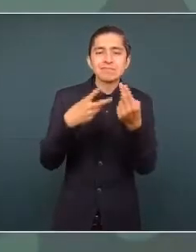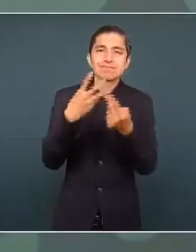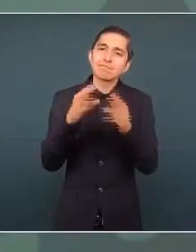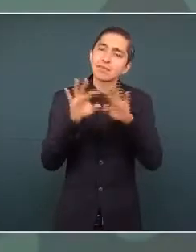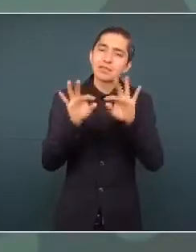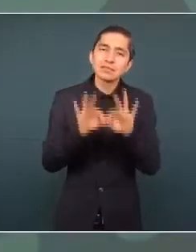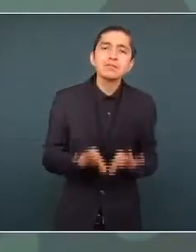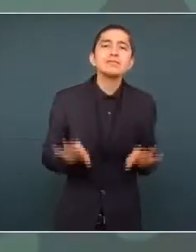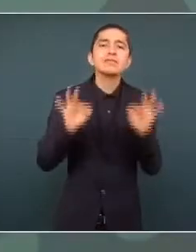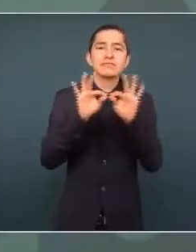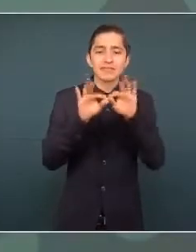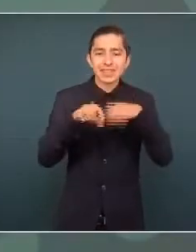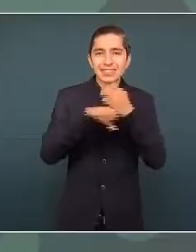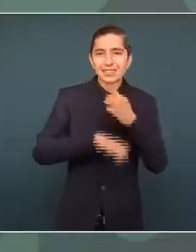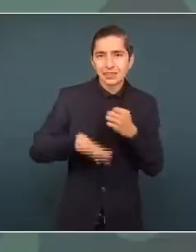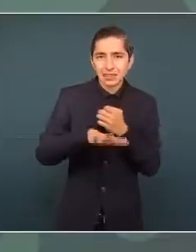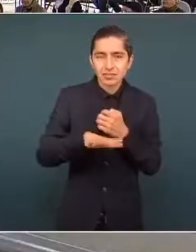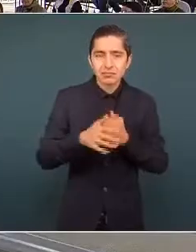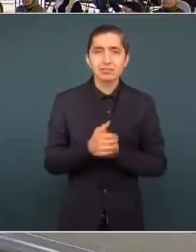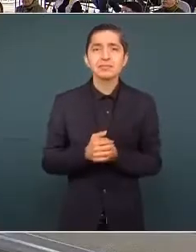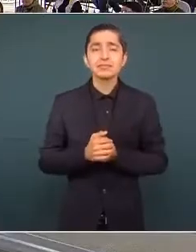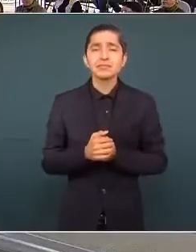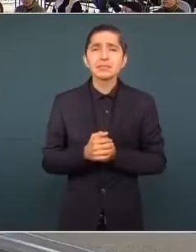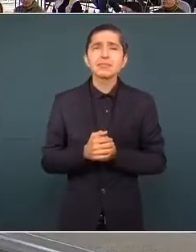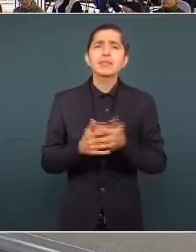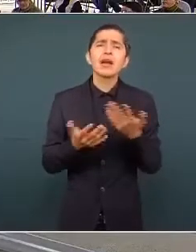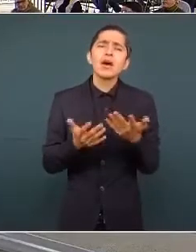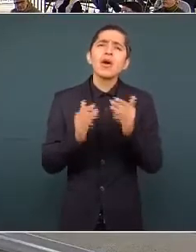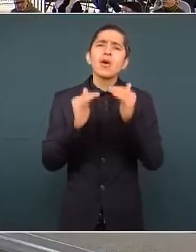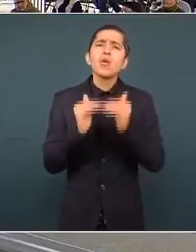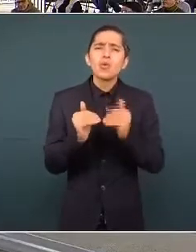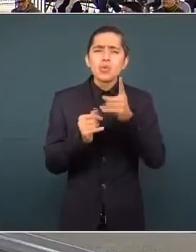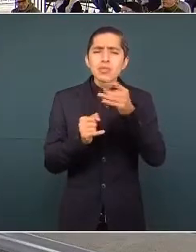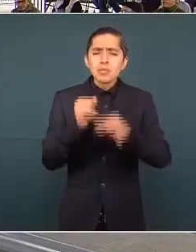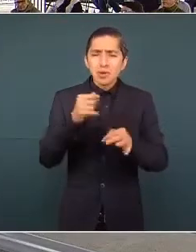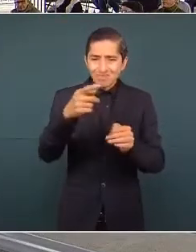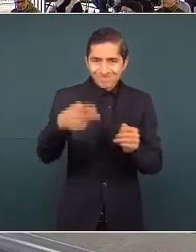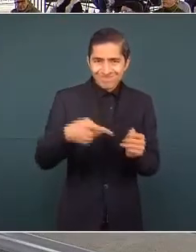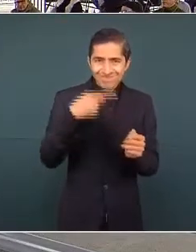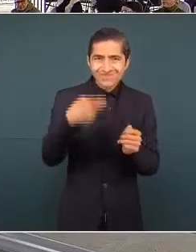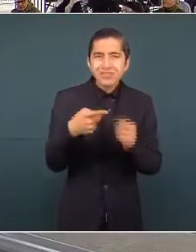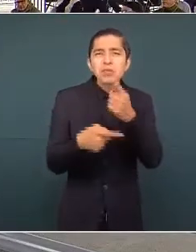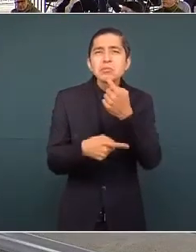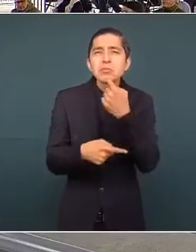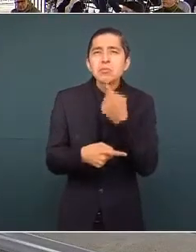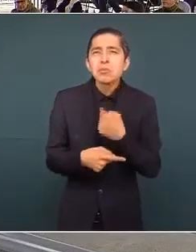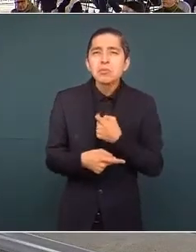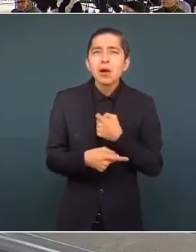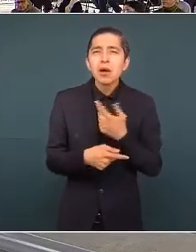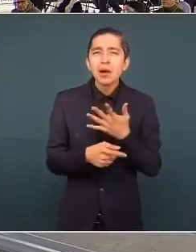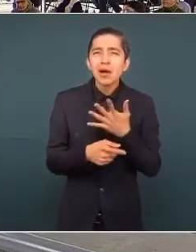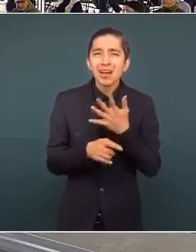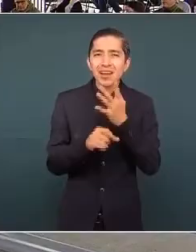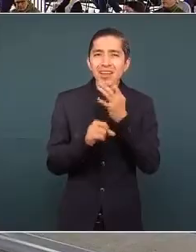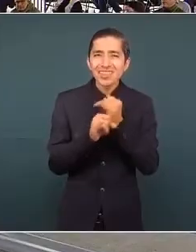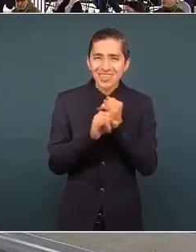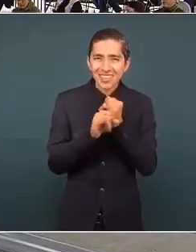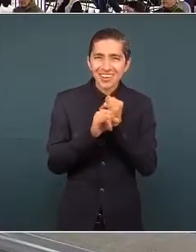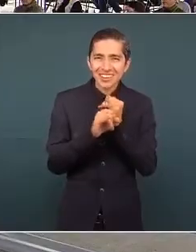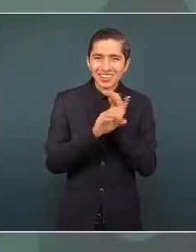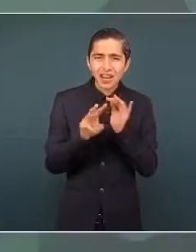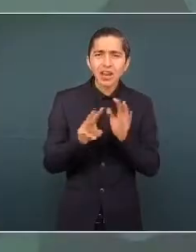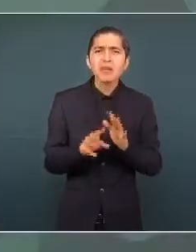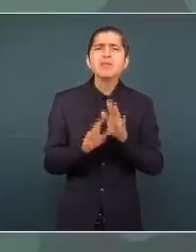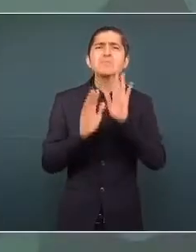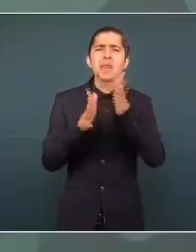sustantivas del Estado. Y con respecto a lo último, me decías de la plataforma, ya